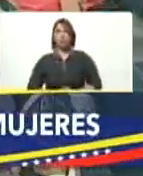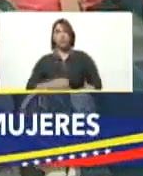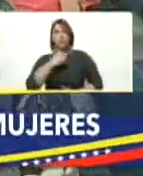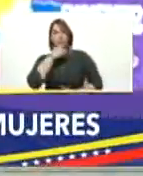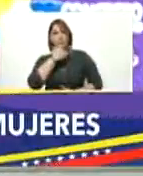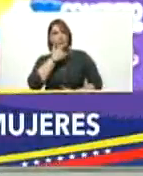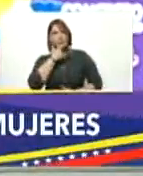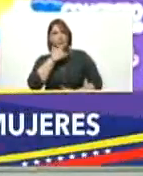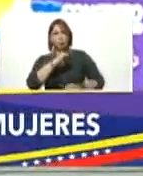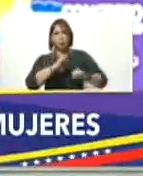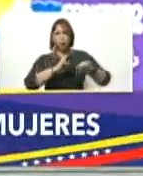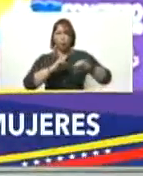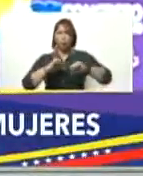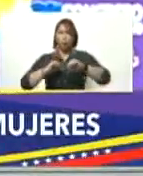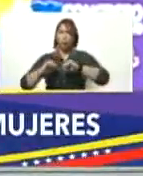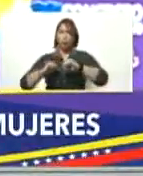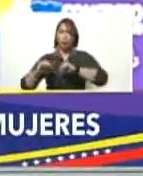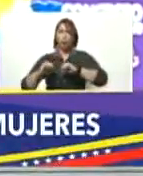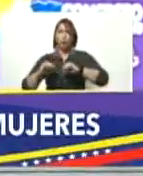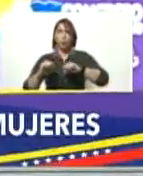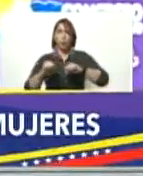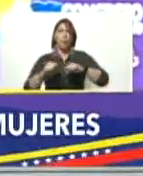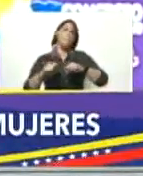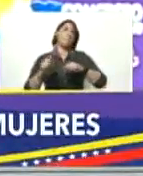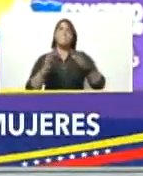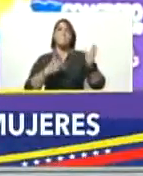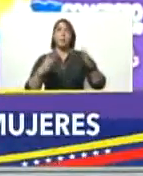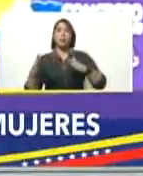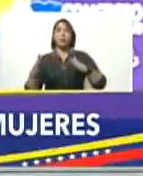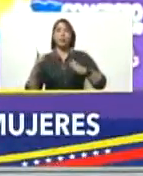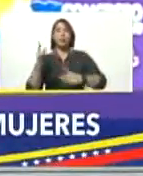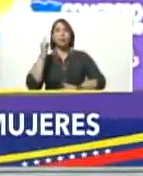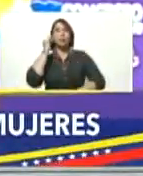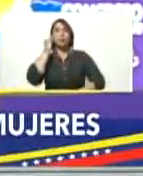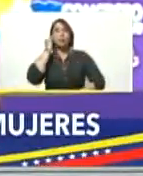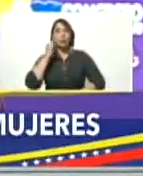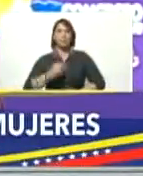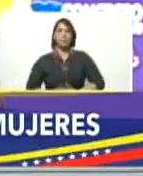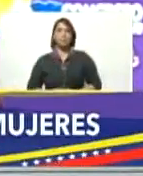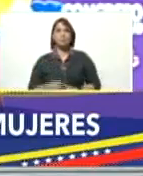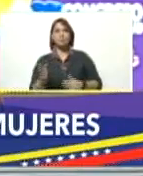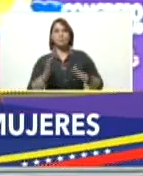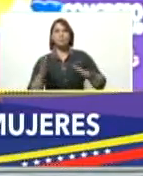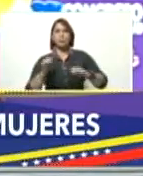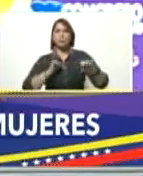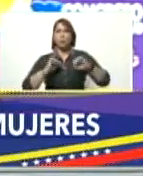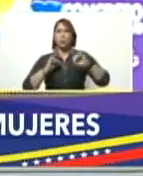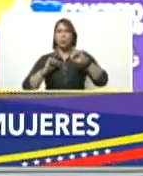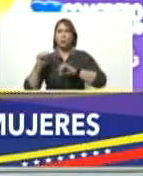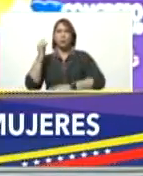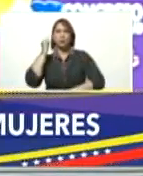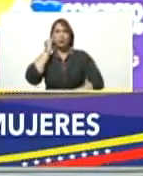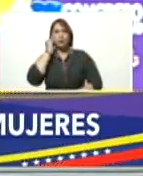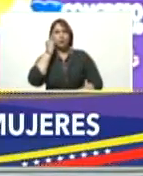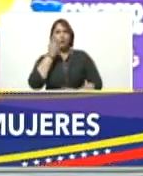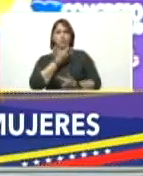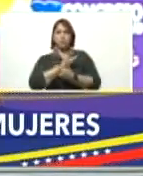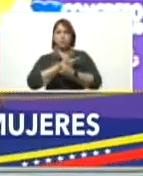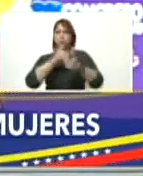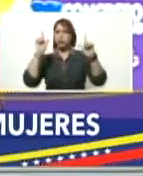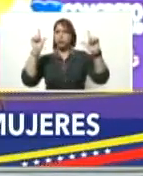hermosa de este movimiento en marzo de mujer. Marzo de movimiento feminista de